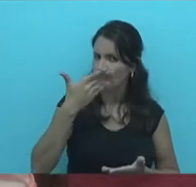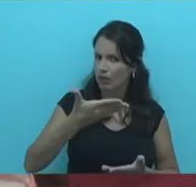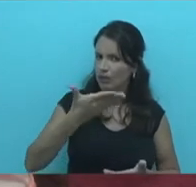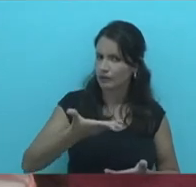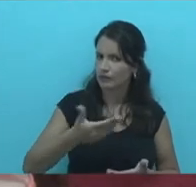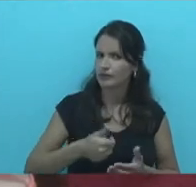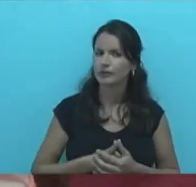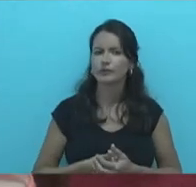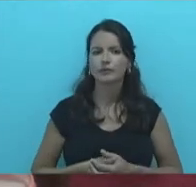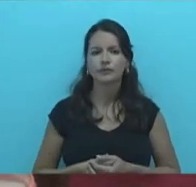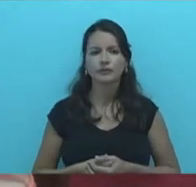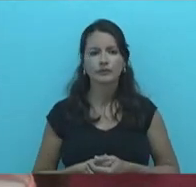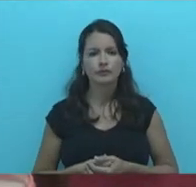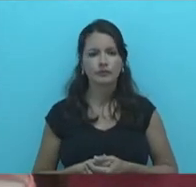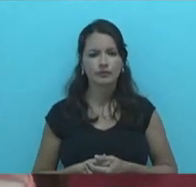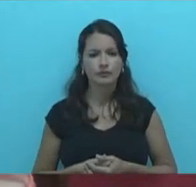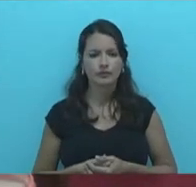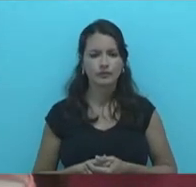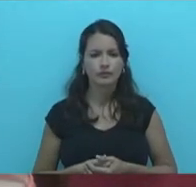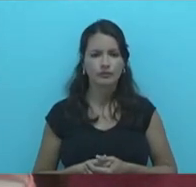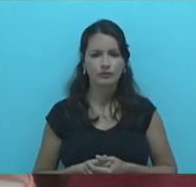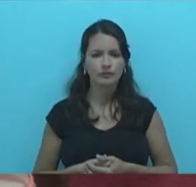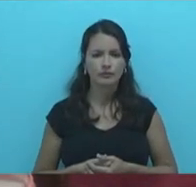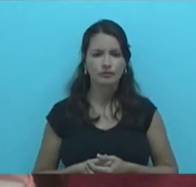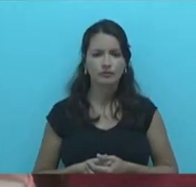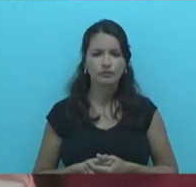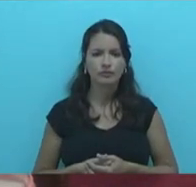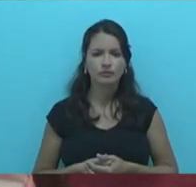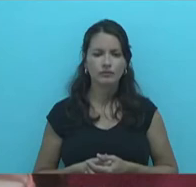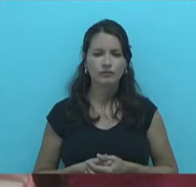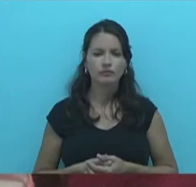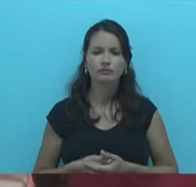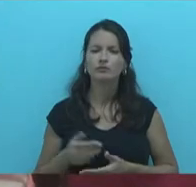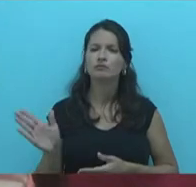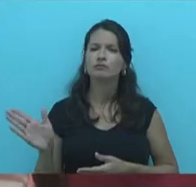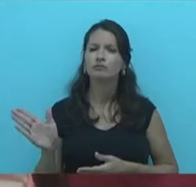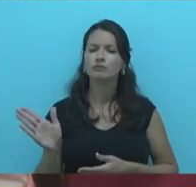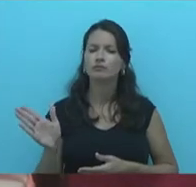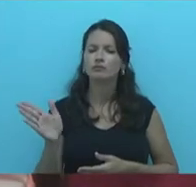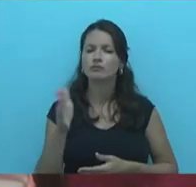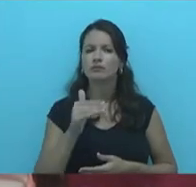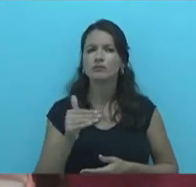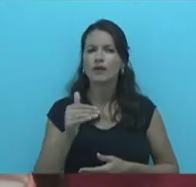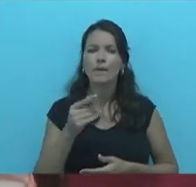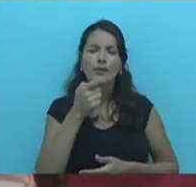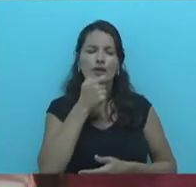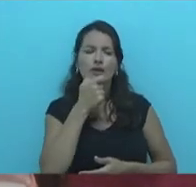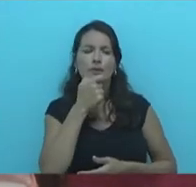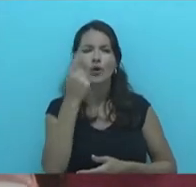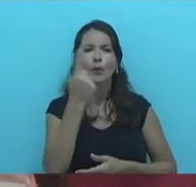estos antecedentes, luego de paz, fueron extendidos en la Primera Guerra Mundial